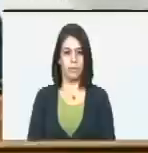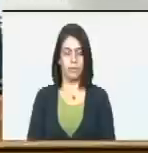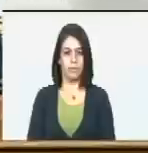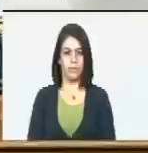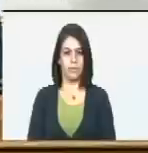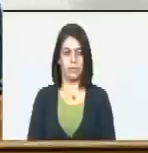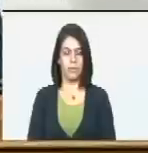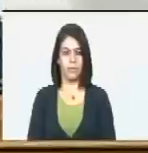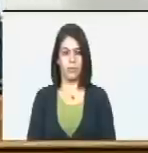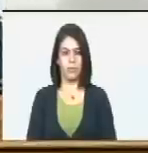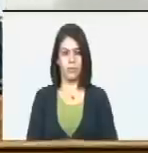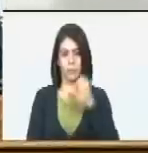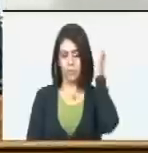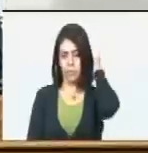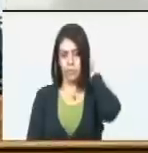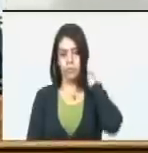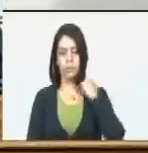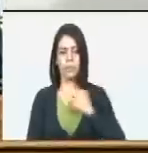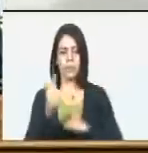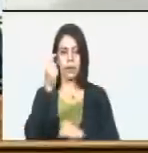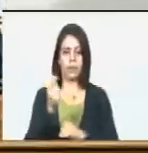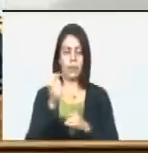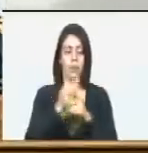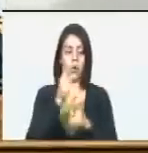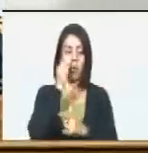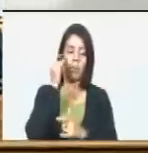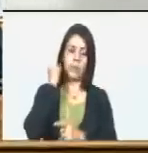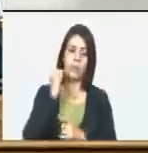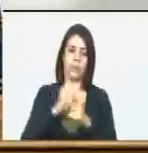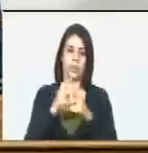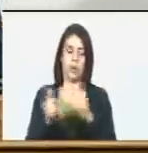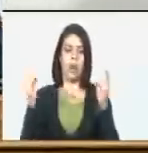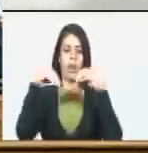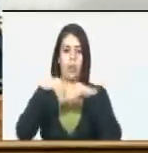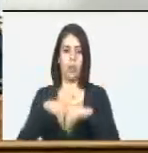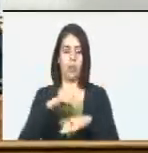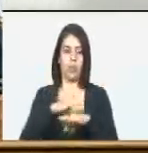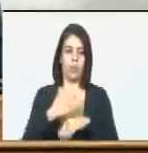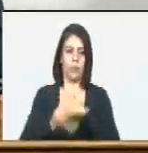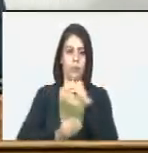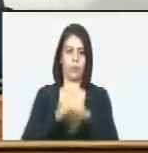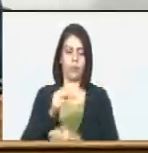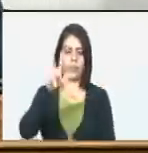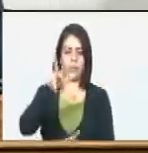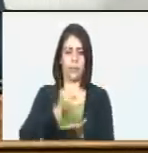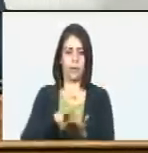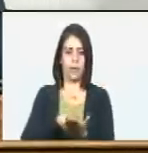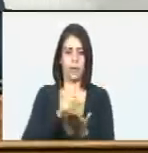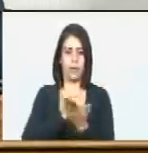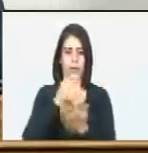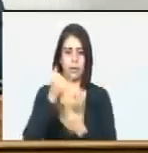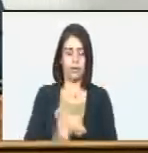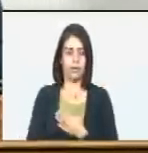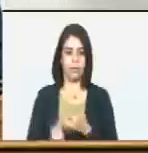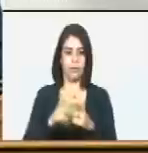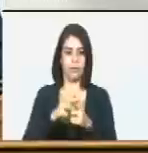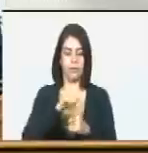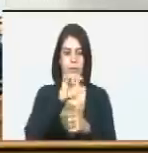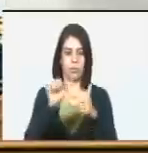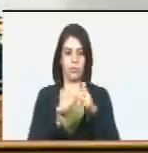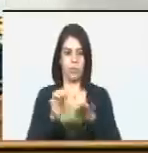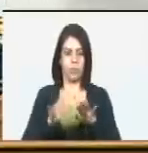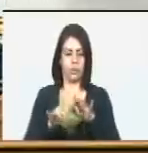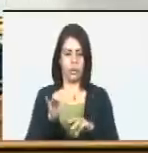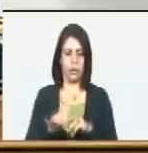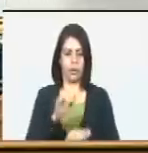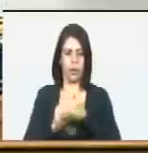Las honorables diputadas y los honorables diputados que estén de acuerdo con la aprobación del proyecto leído por la subsecretaria